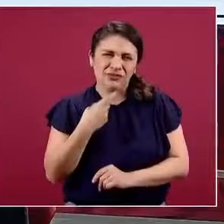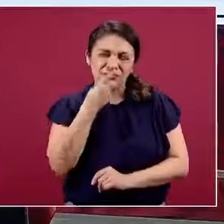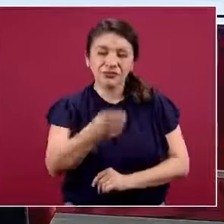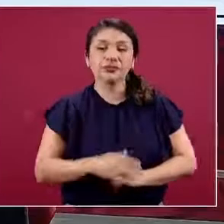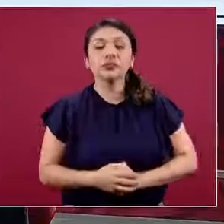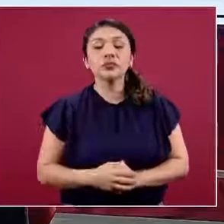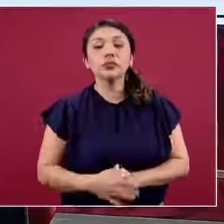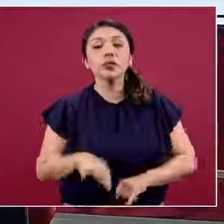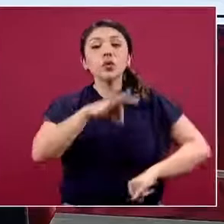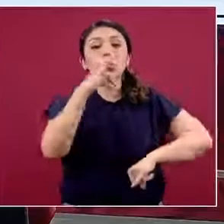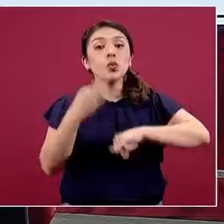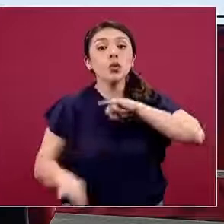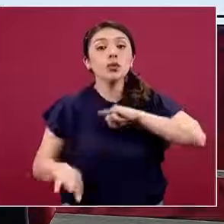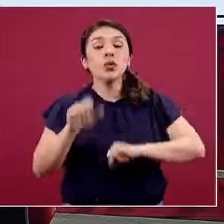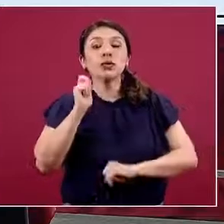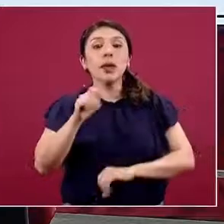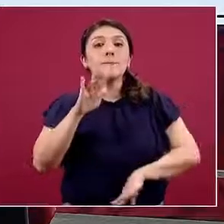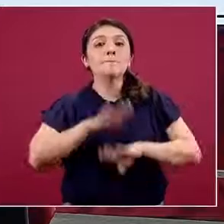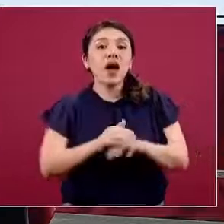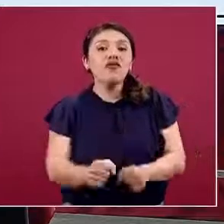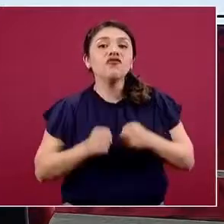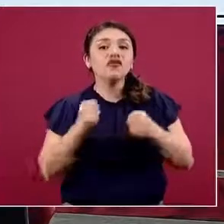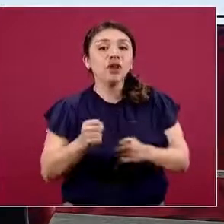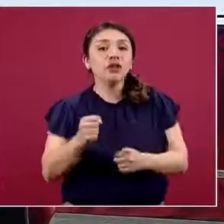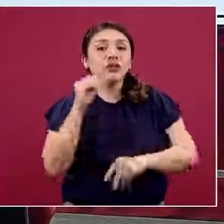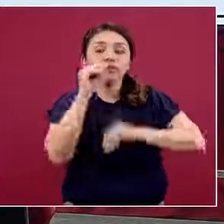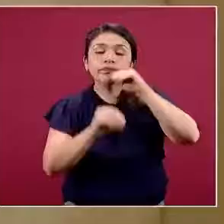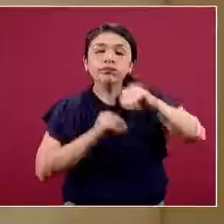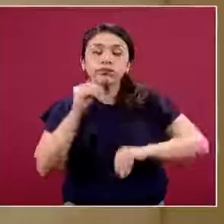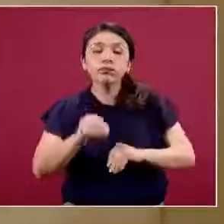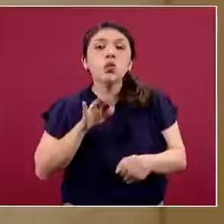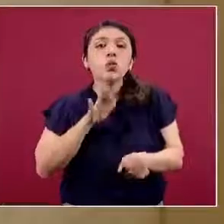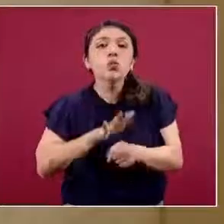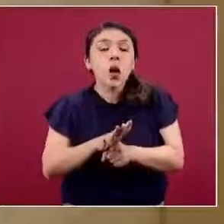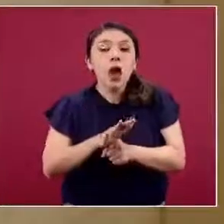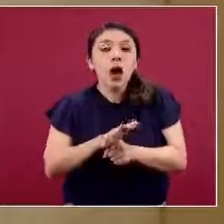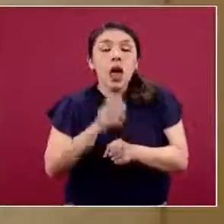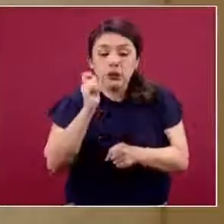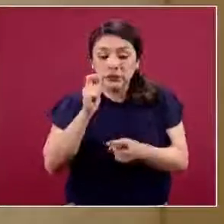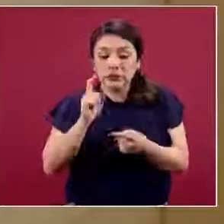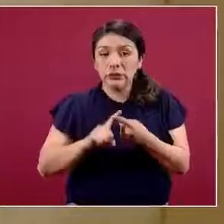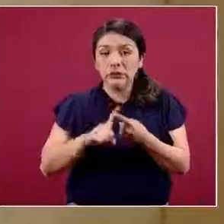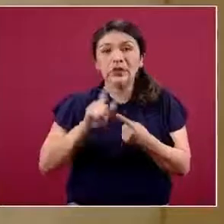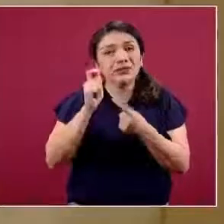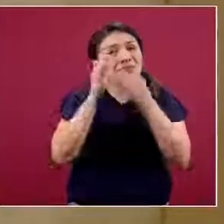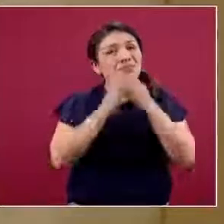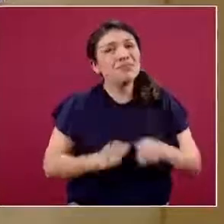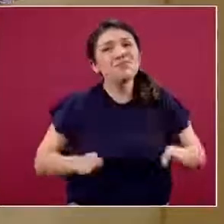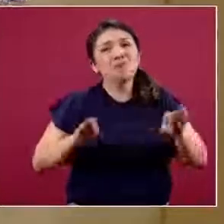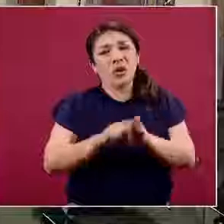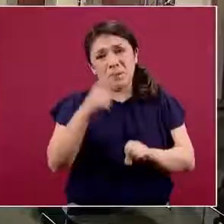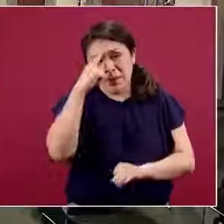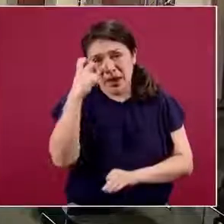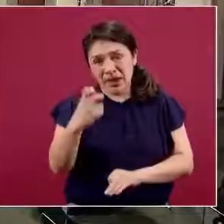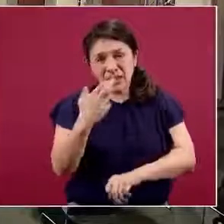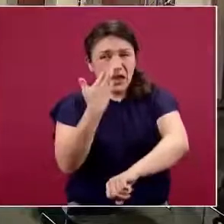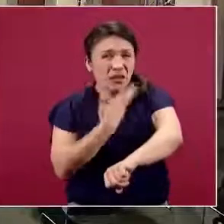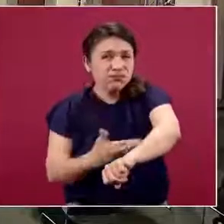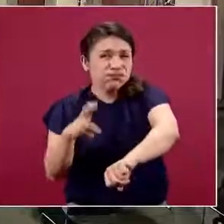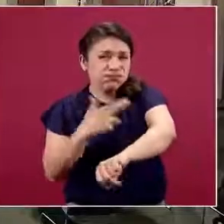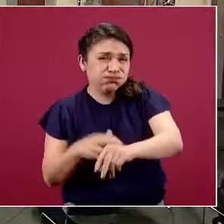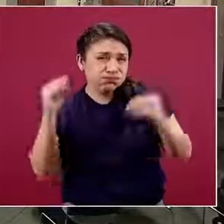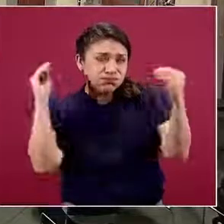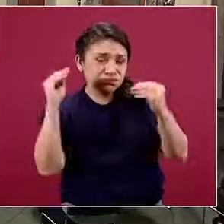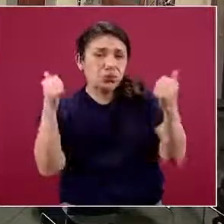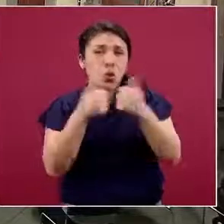Y finalmente, fortalecer las capacidades básicas es una prioridad de este ciclo de gestión.